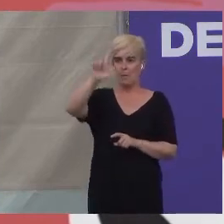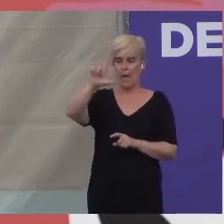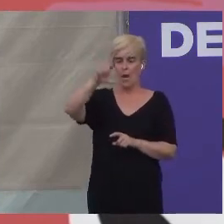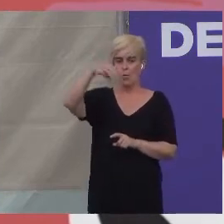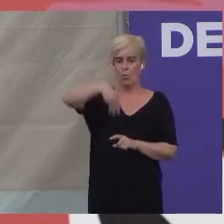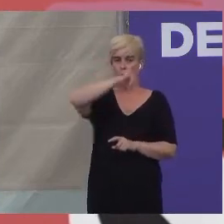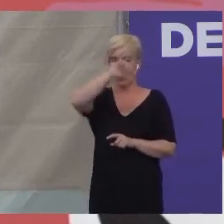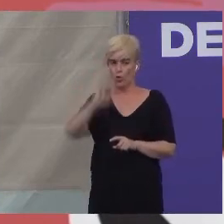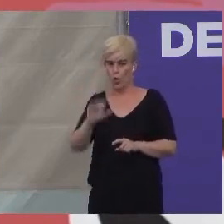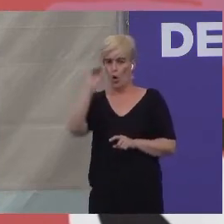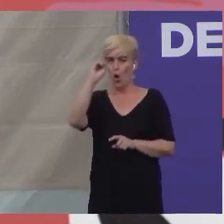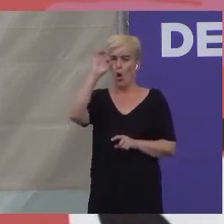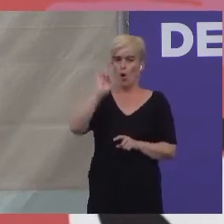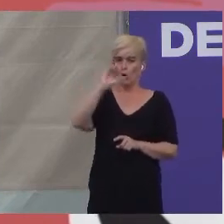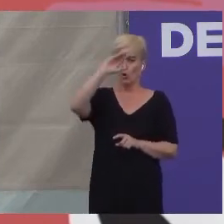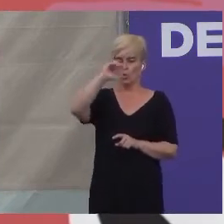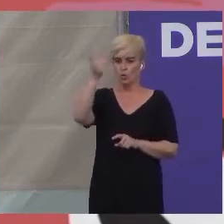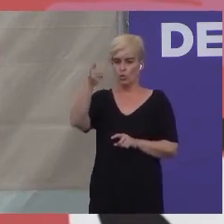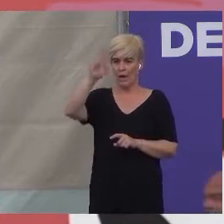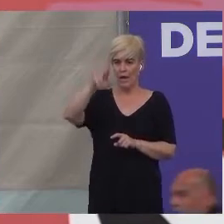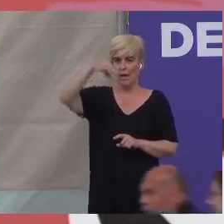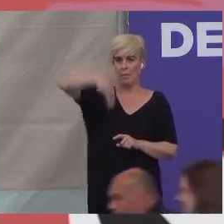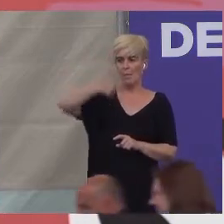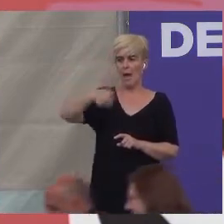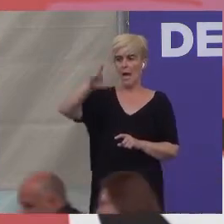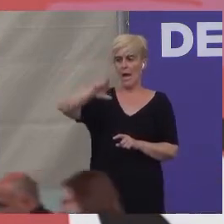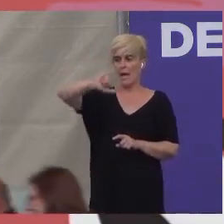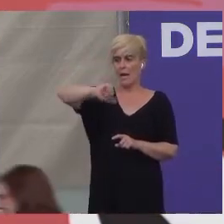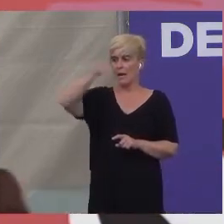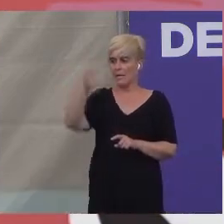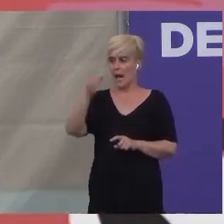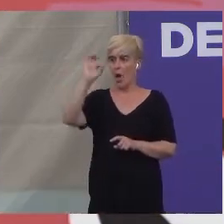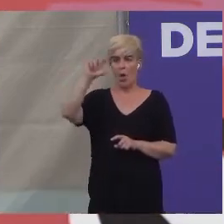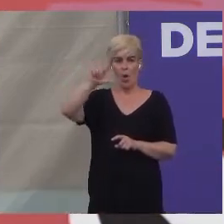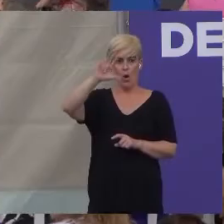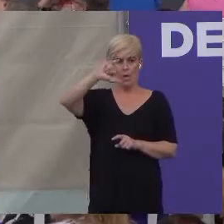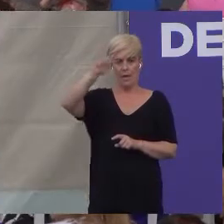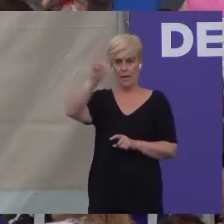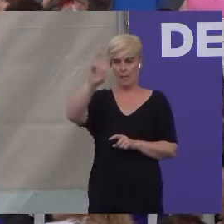Moreno, María Oliver y Salva Mestre. Muchas gracias.